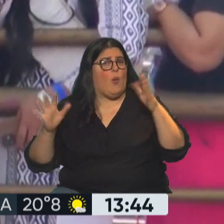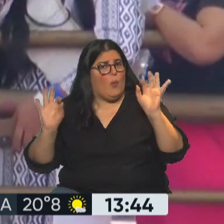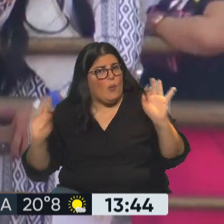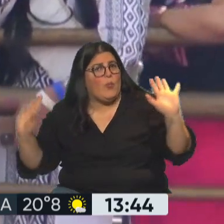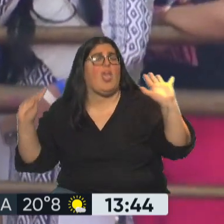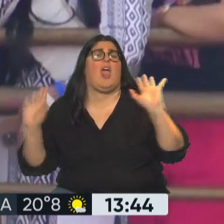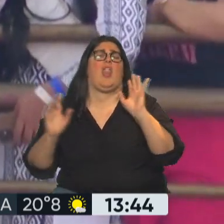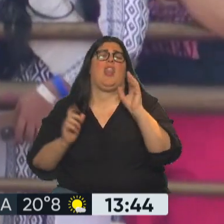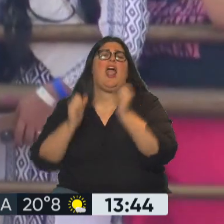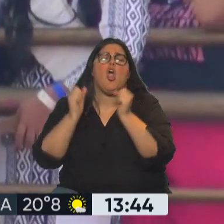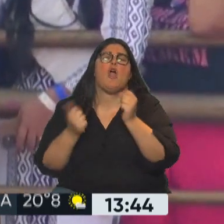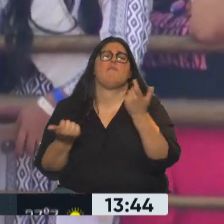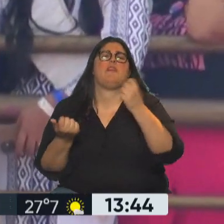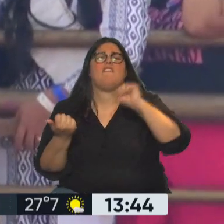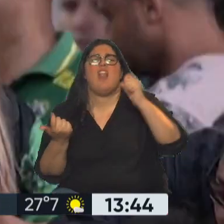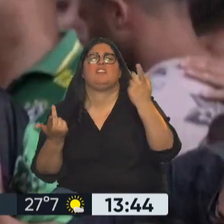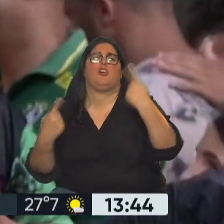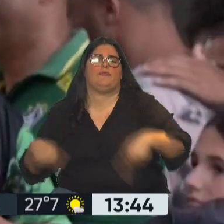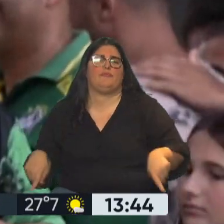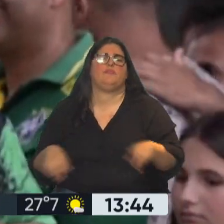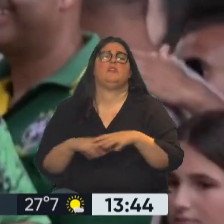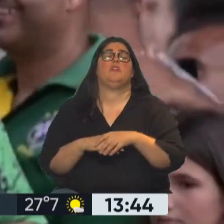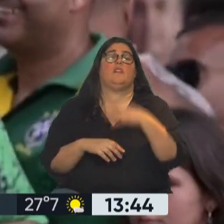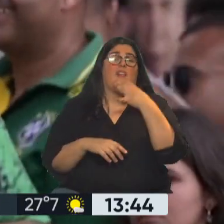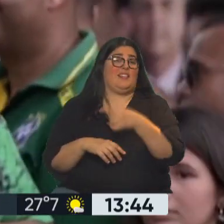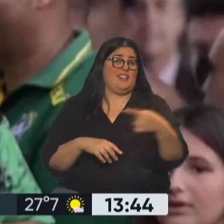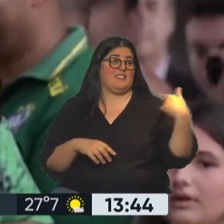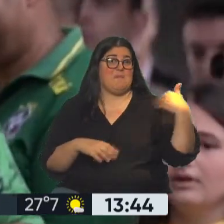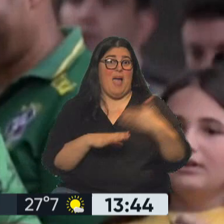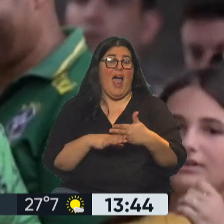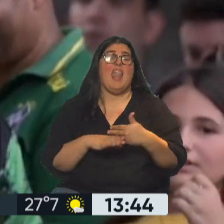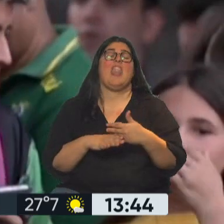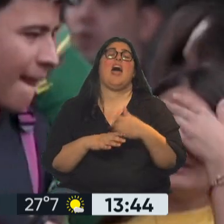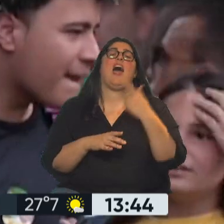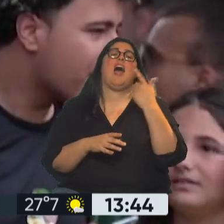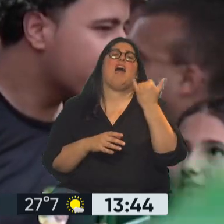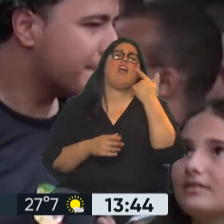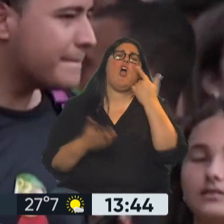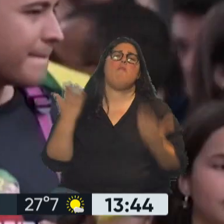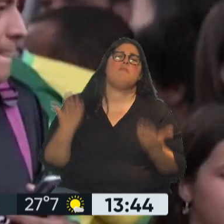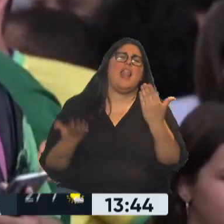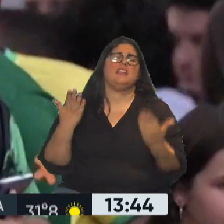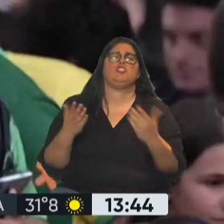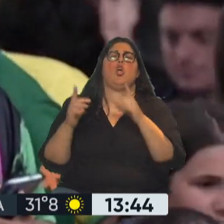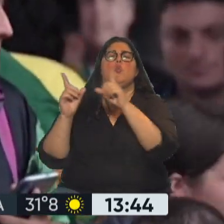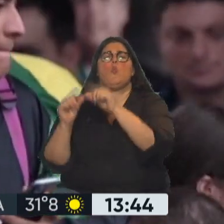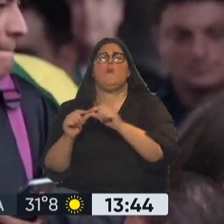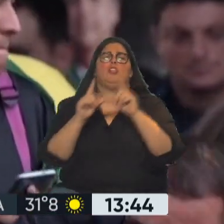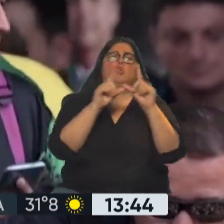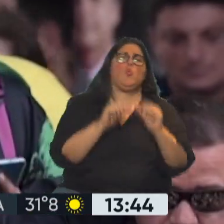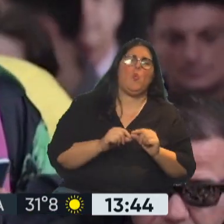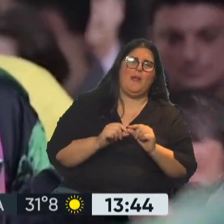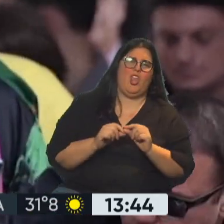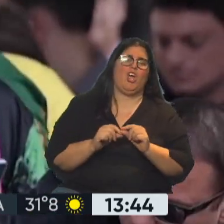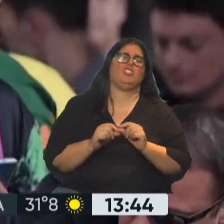la deflación. Esta semana salió una nota de Folia de San Pablo que comparaba número por número de cómo habían sido los indicadores económicos y en todos